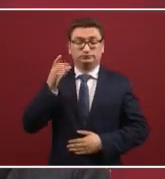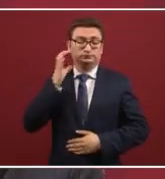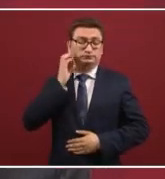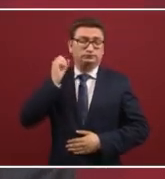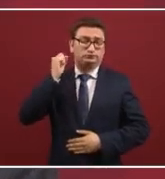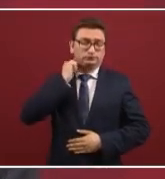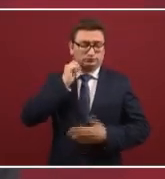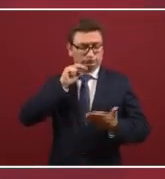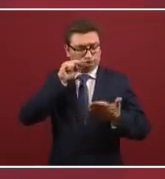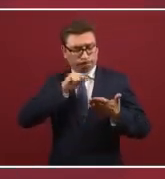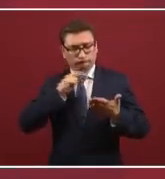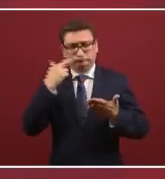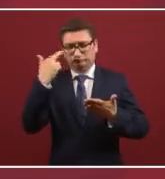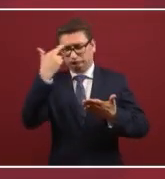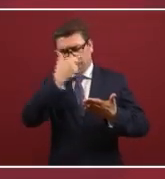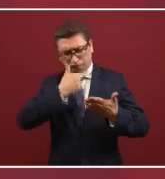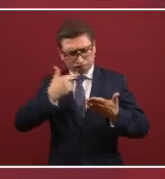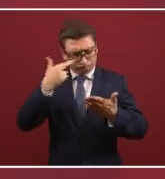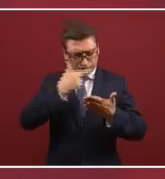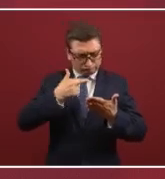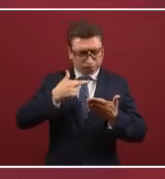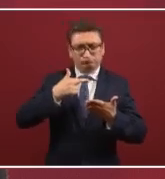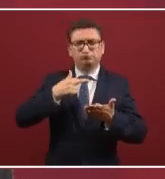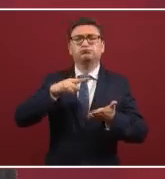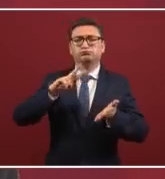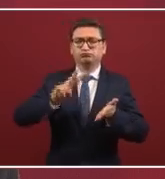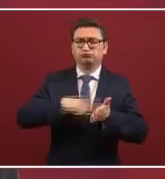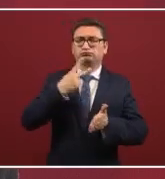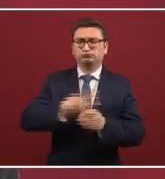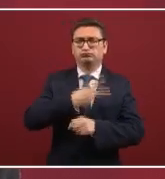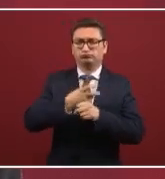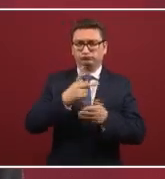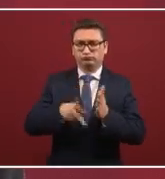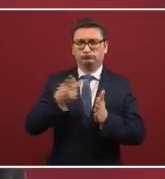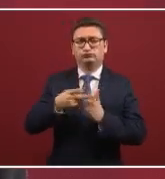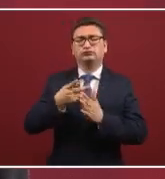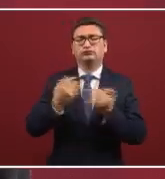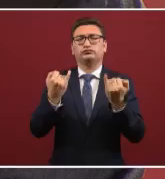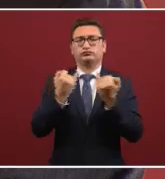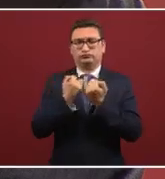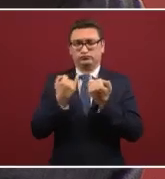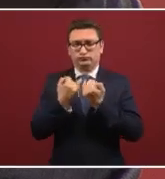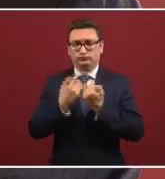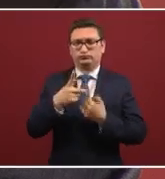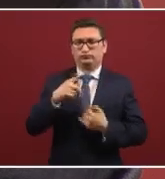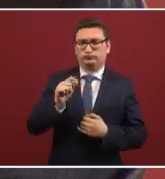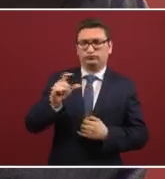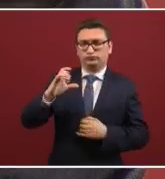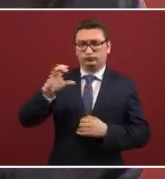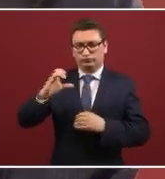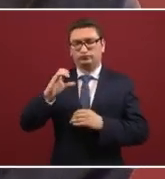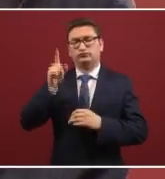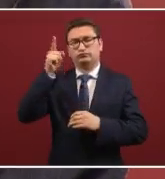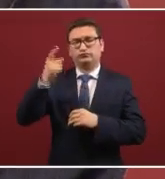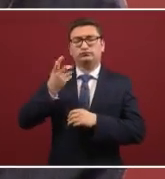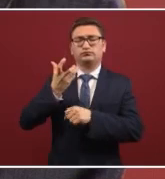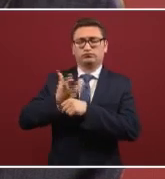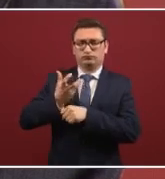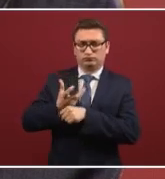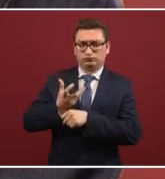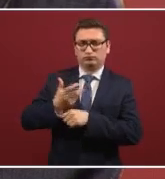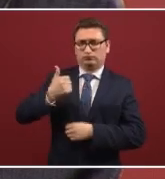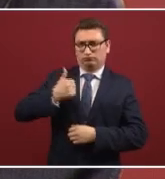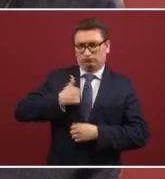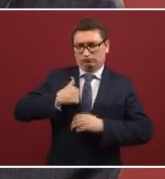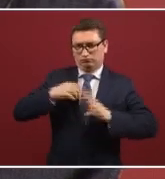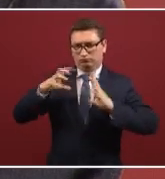ratifique el Tratado de Libre Comercio con Estados Unidos y